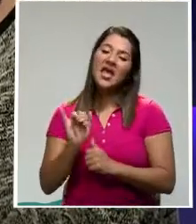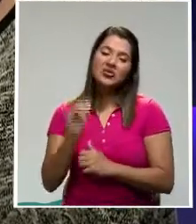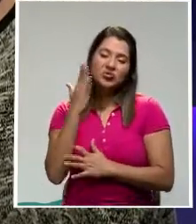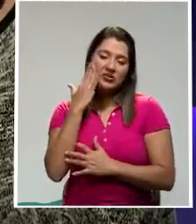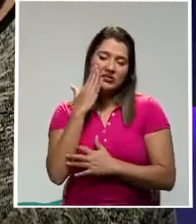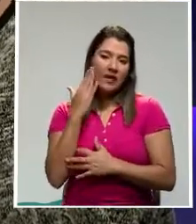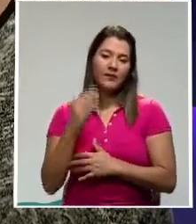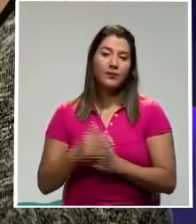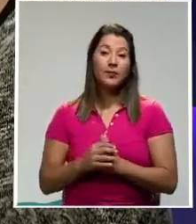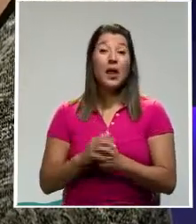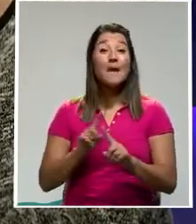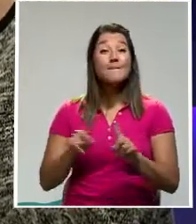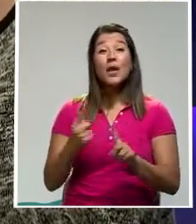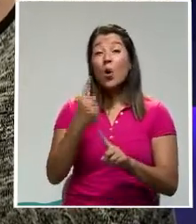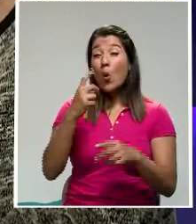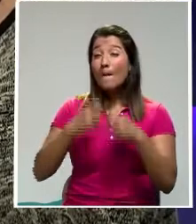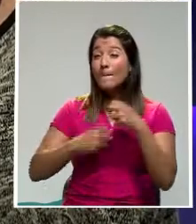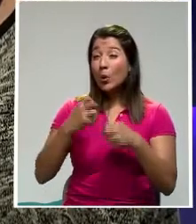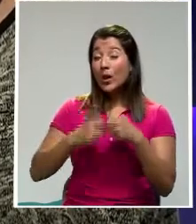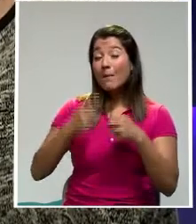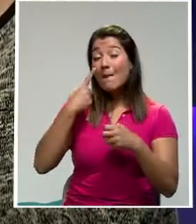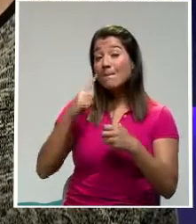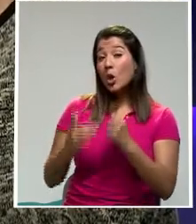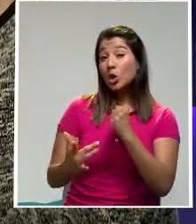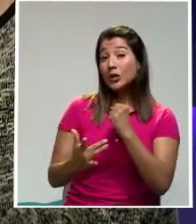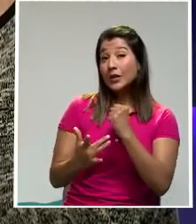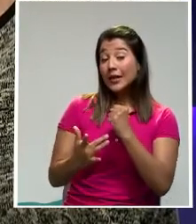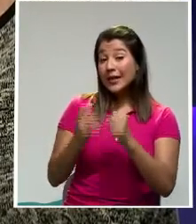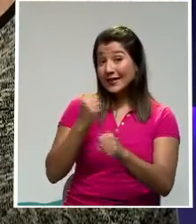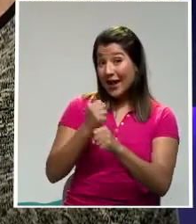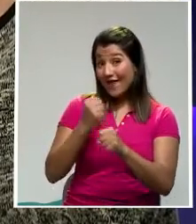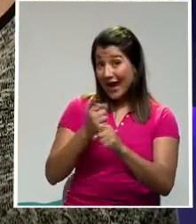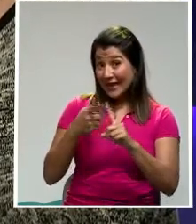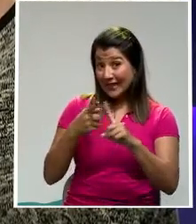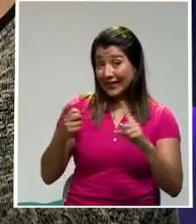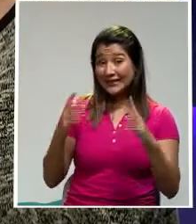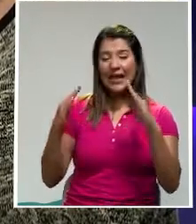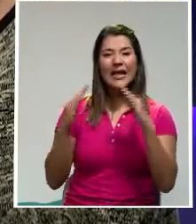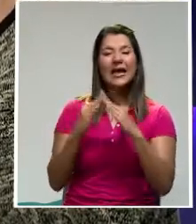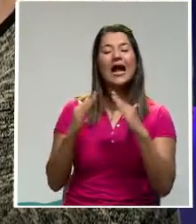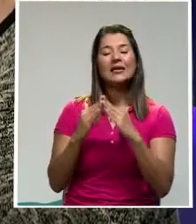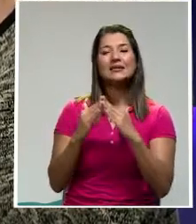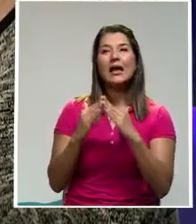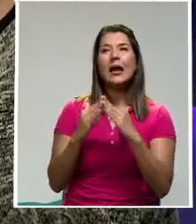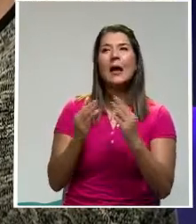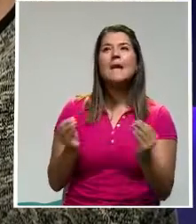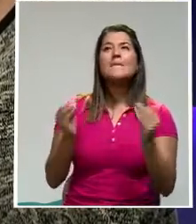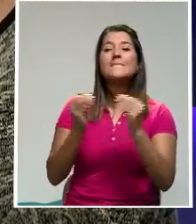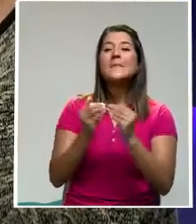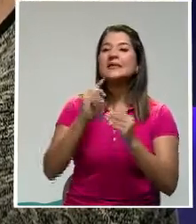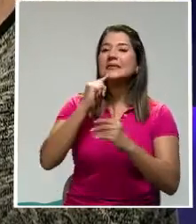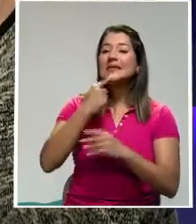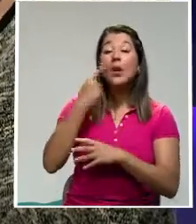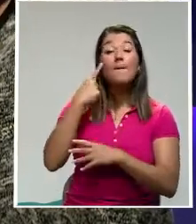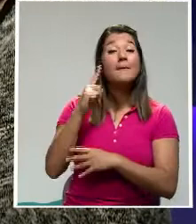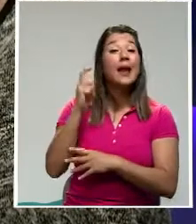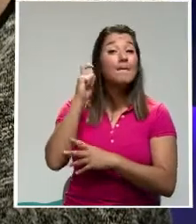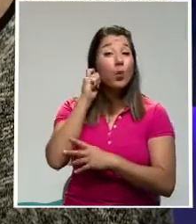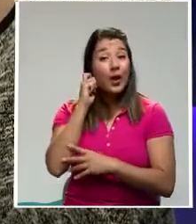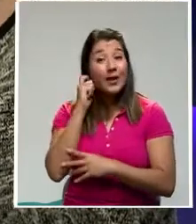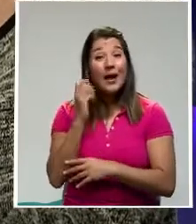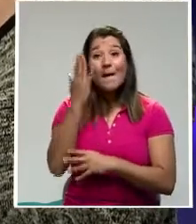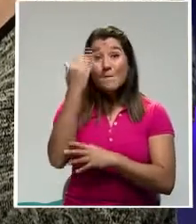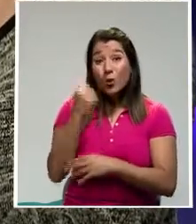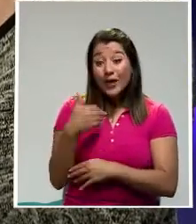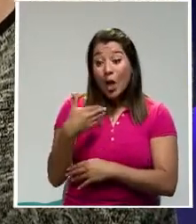de los problemas que ha traído el teletrabajo es más serio para las mujeres, porque al estar en